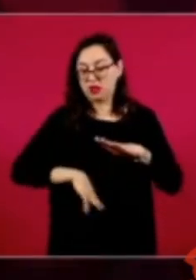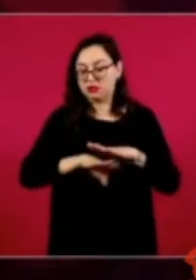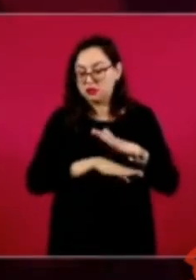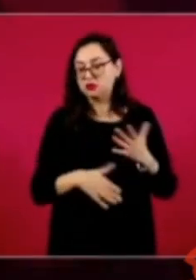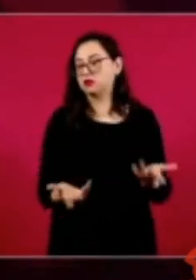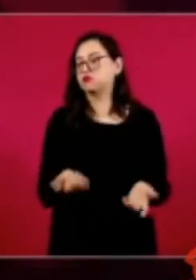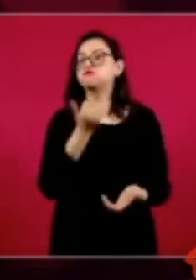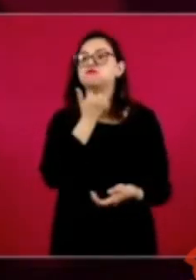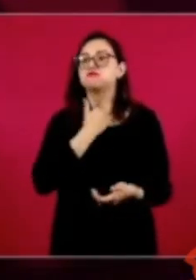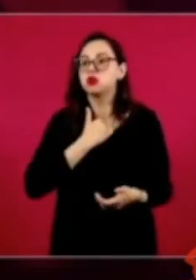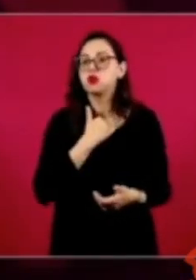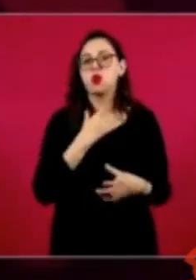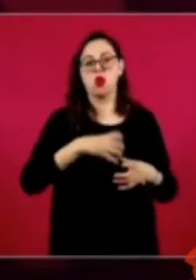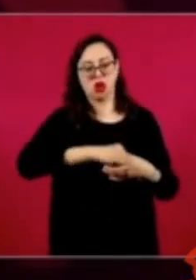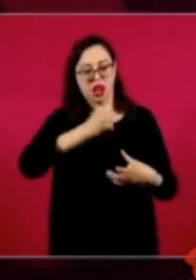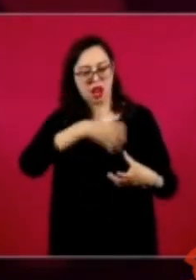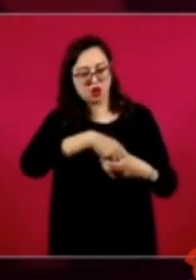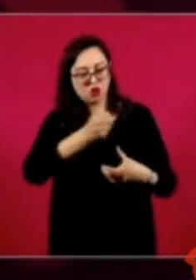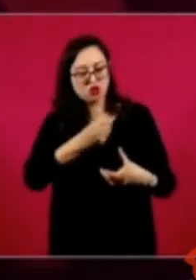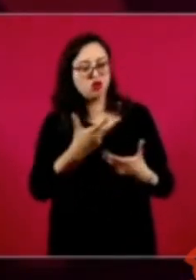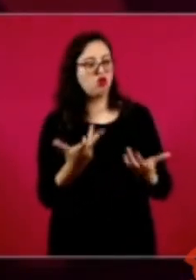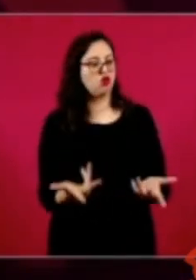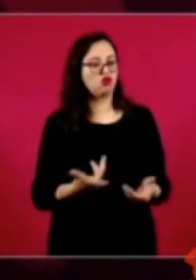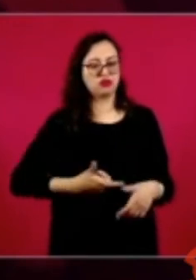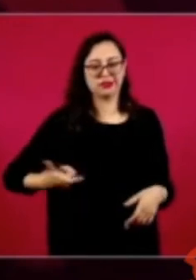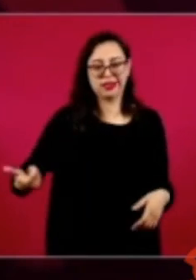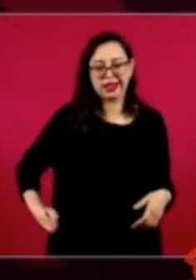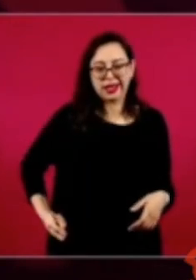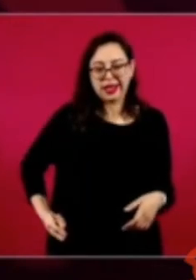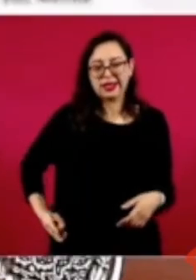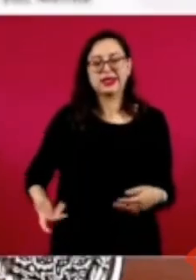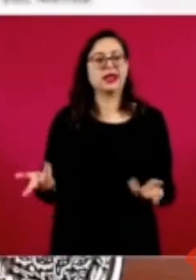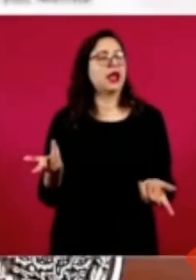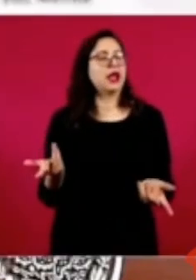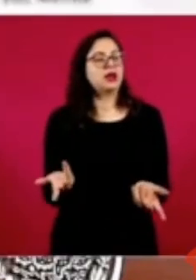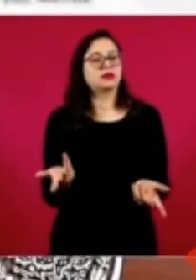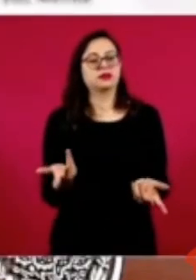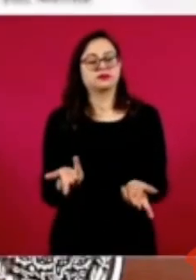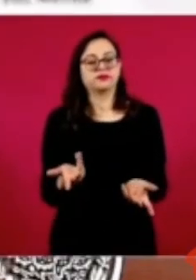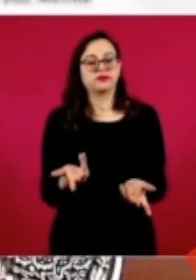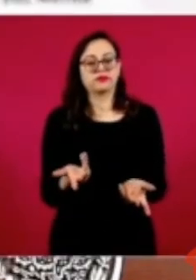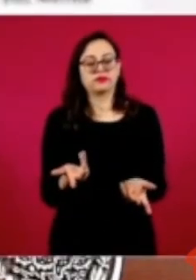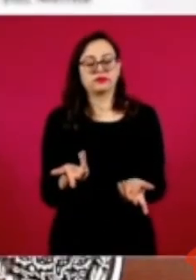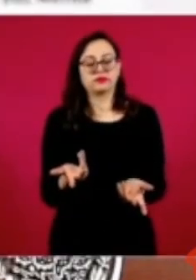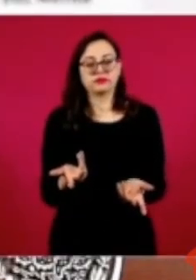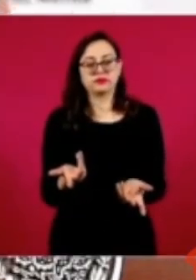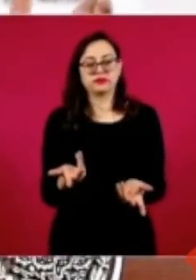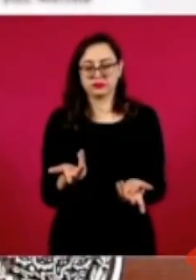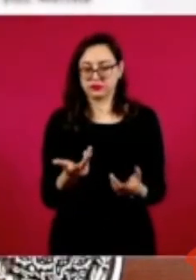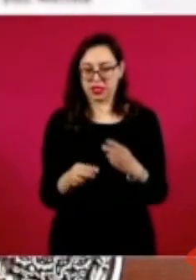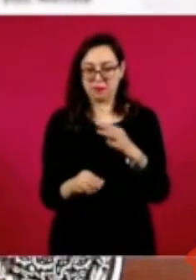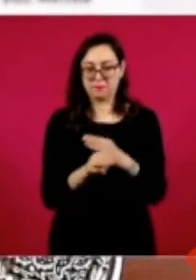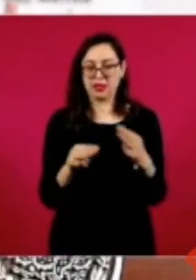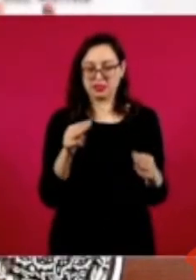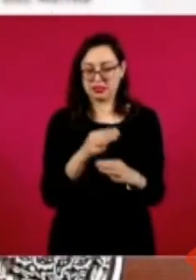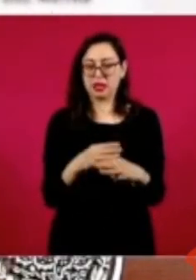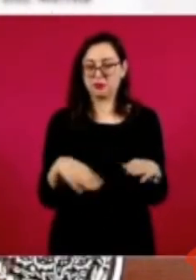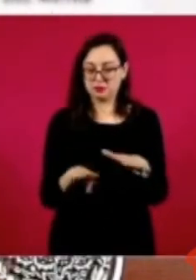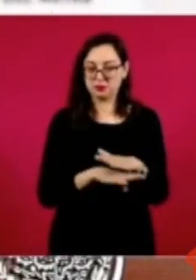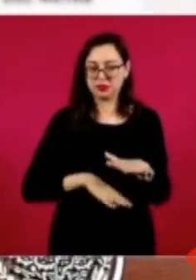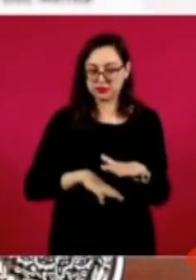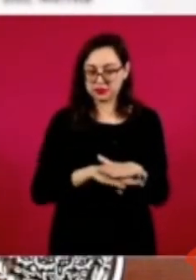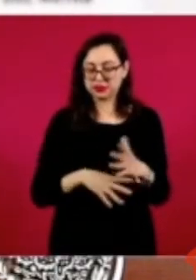falte el algodón, las jeringas, o sea, pero también pueden